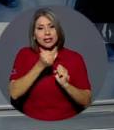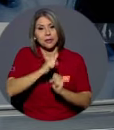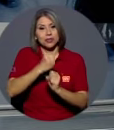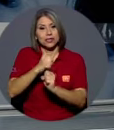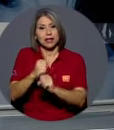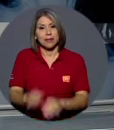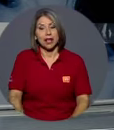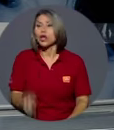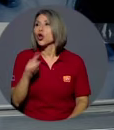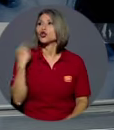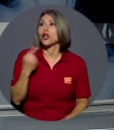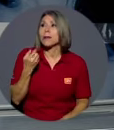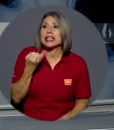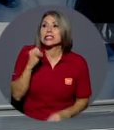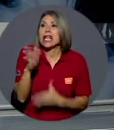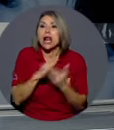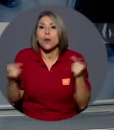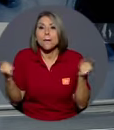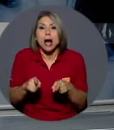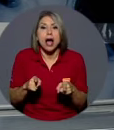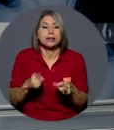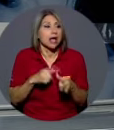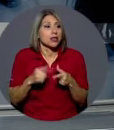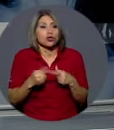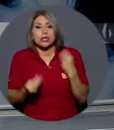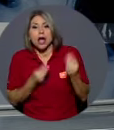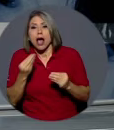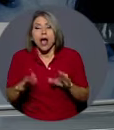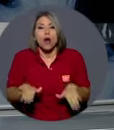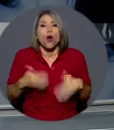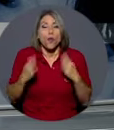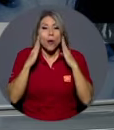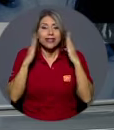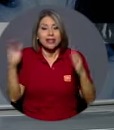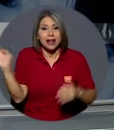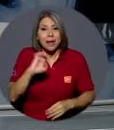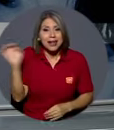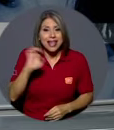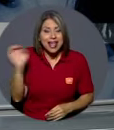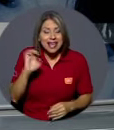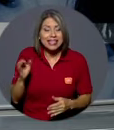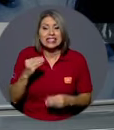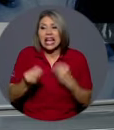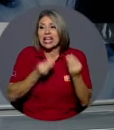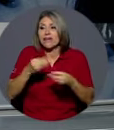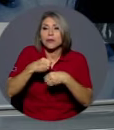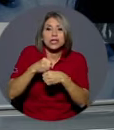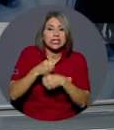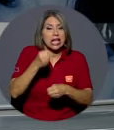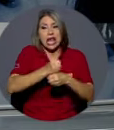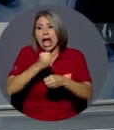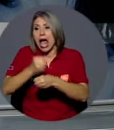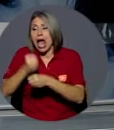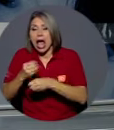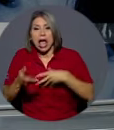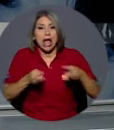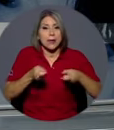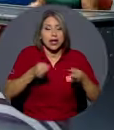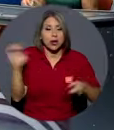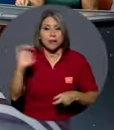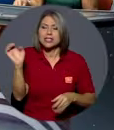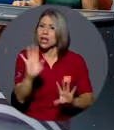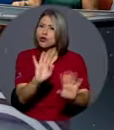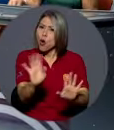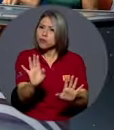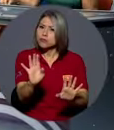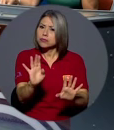allá de que haya un evento, y cómo vamos entonces a atender la emergencia de todo ya desde el punto de vista operativo, desde el punto de vista de manejo de la emergencia. No,